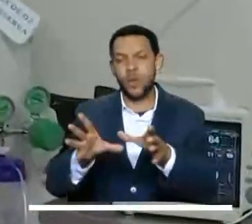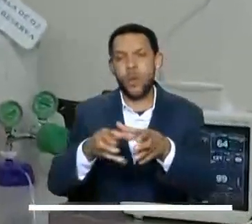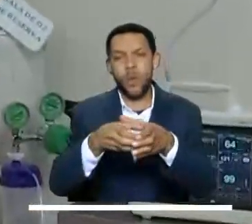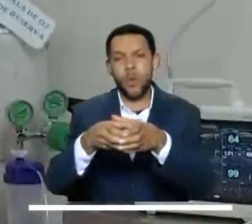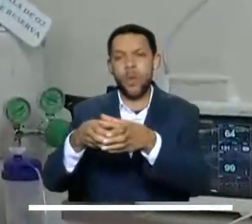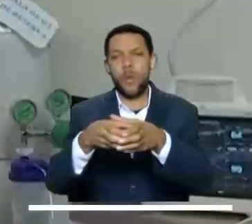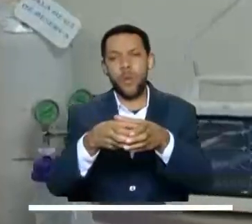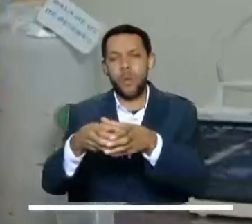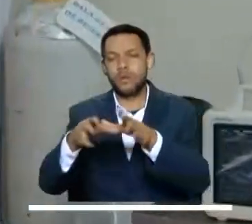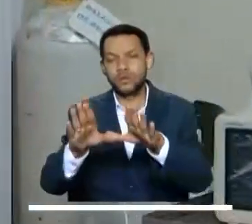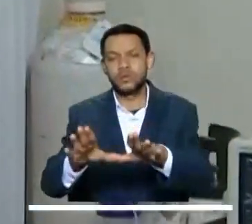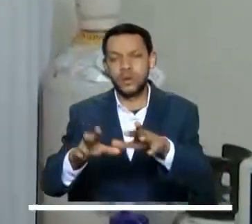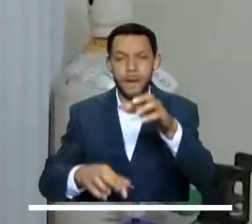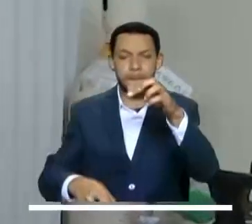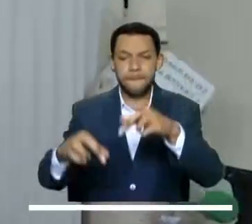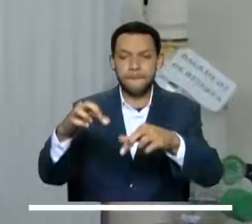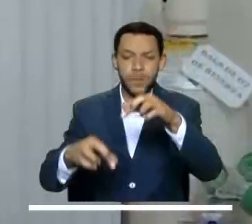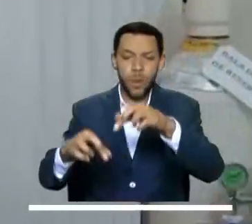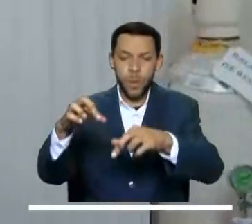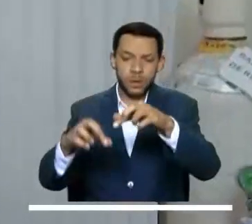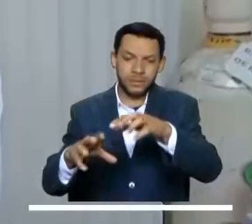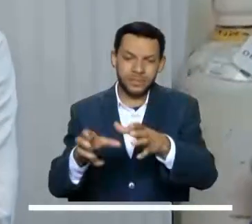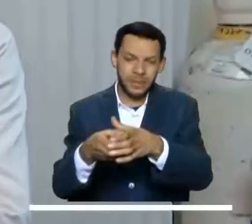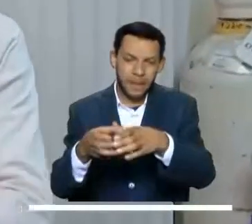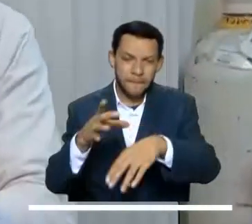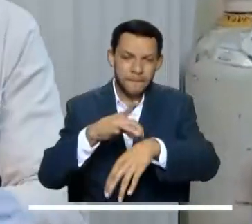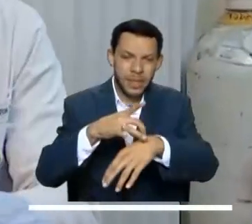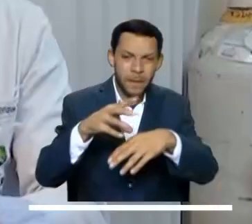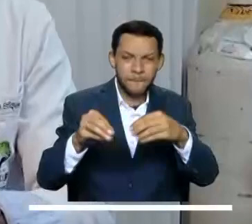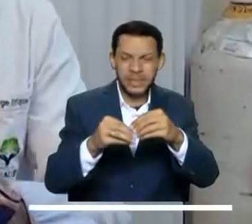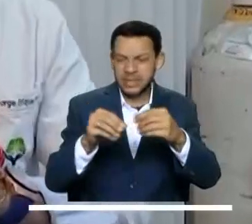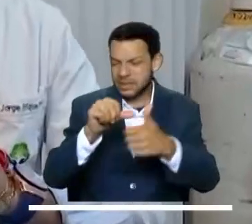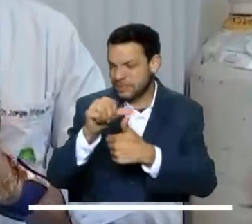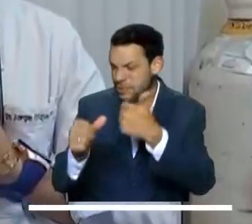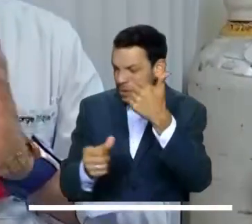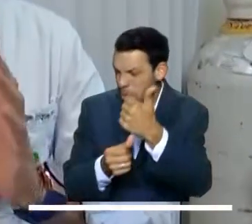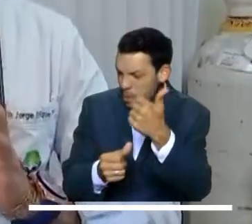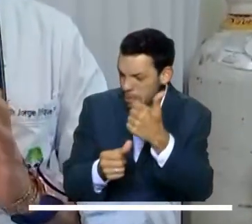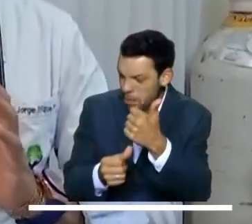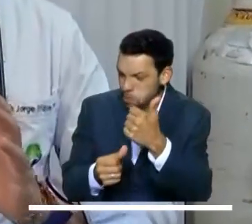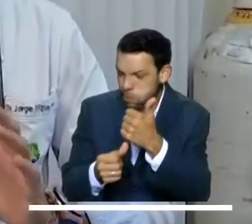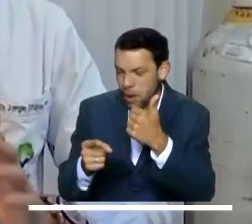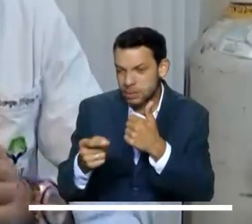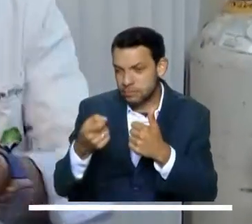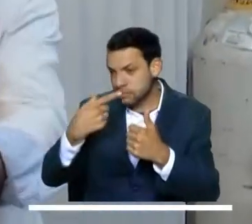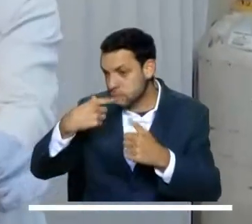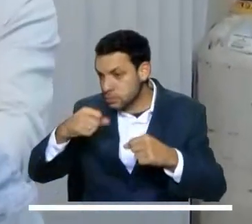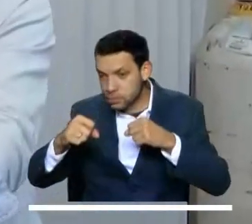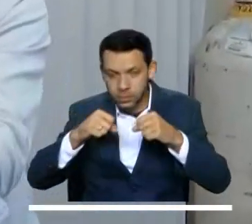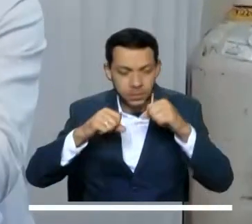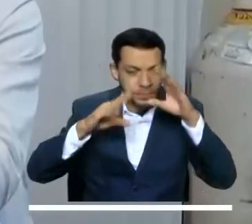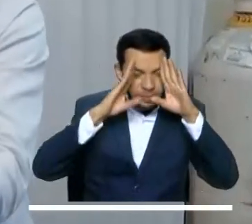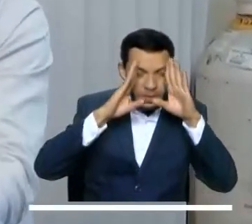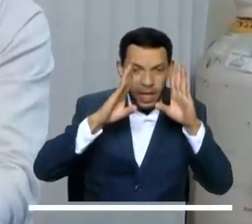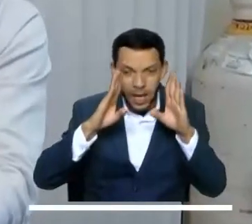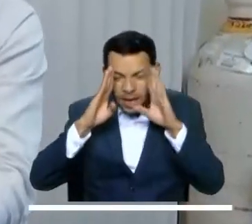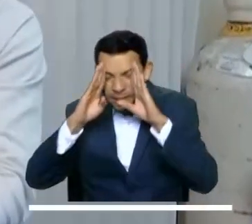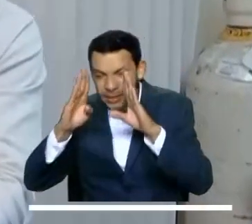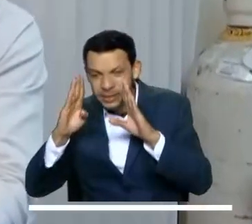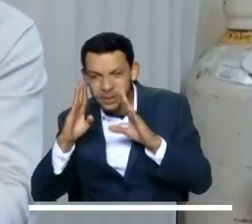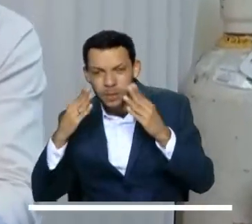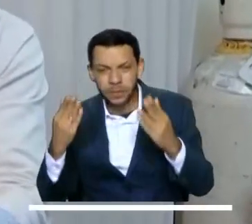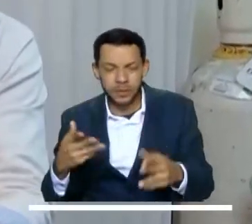interdisciplinario de enfermeras, está un médico auxiliar que es el que está atento de todo el concepto